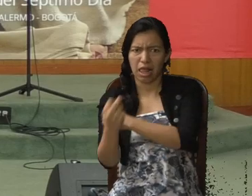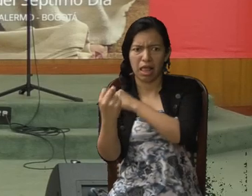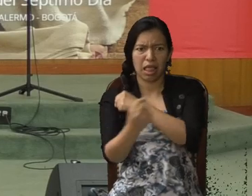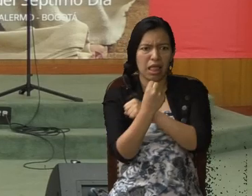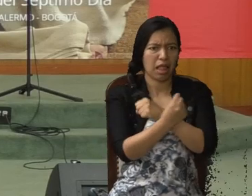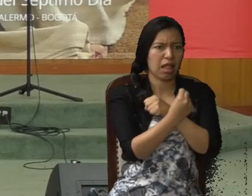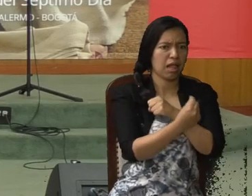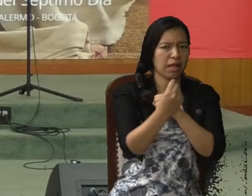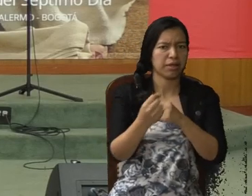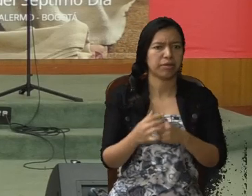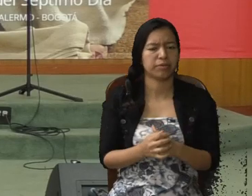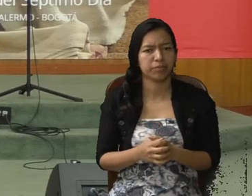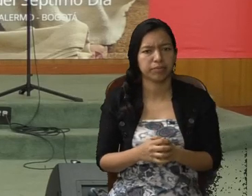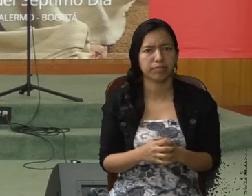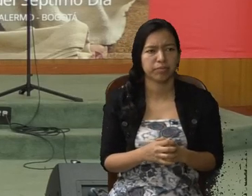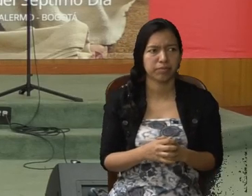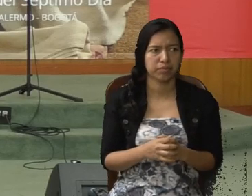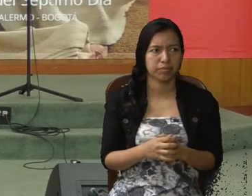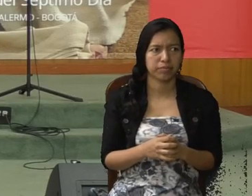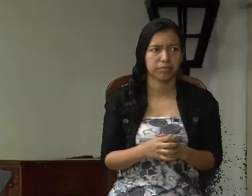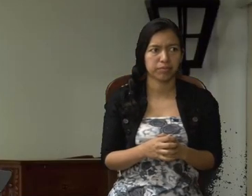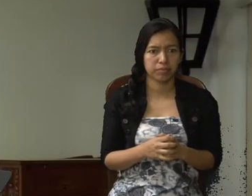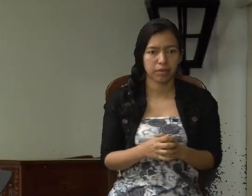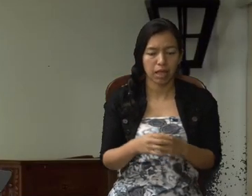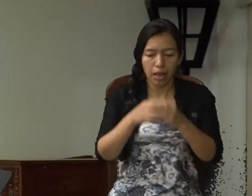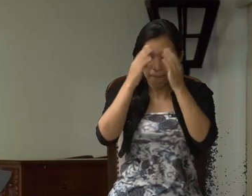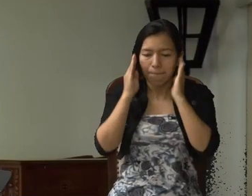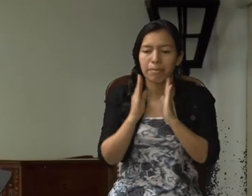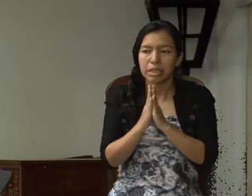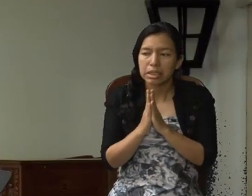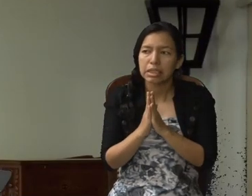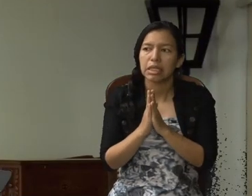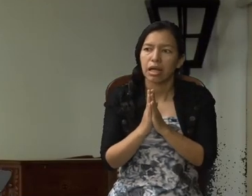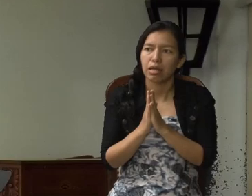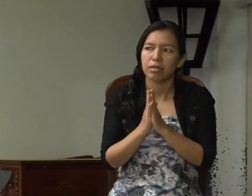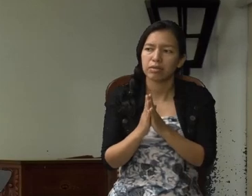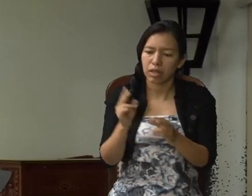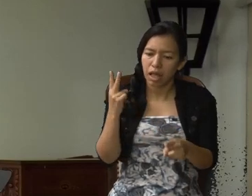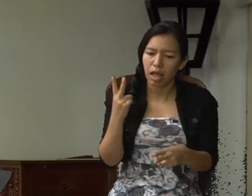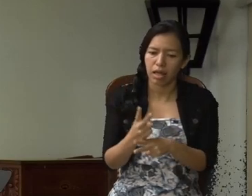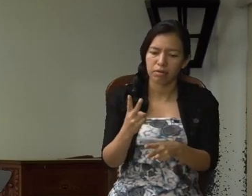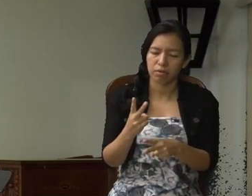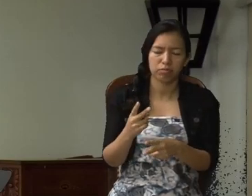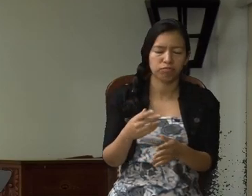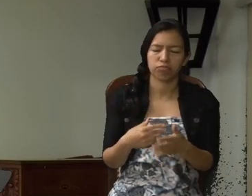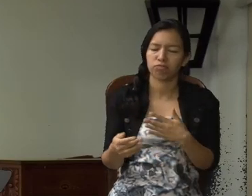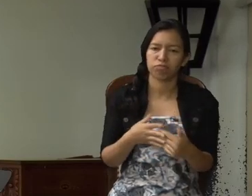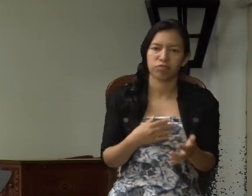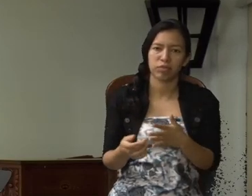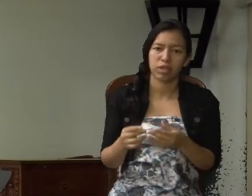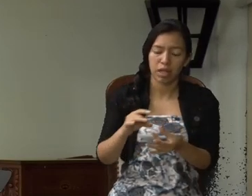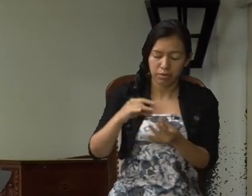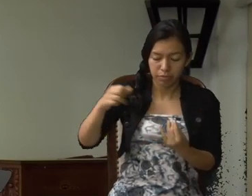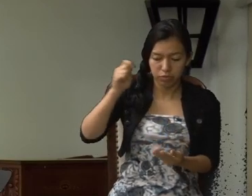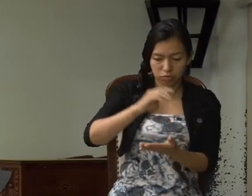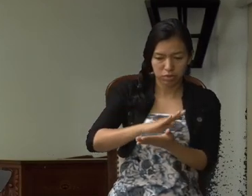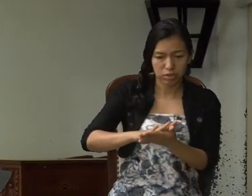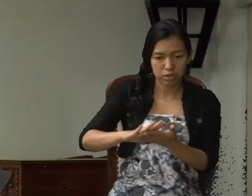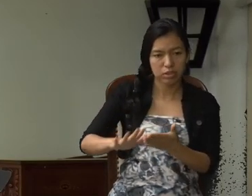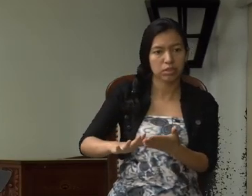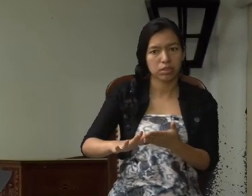de costumbres, ¿verdad? María se estaba arriesgando. Pero ¿saben algo? El Espíritu Santo hizo una obra especial.